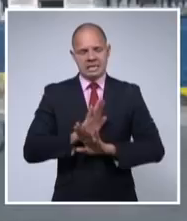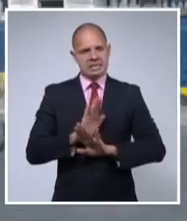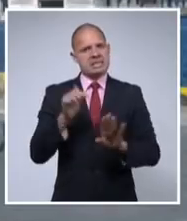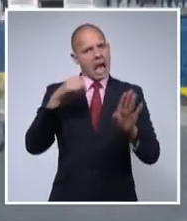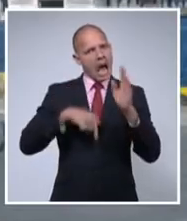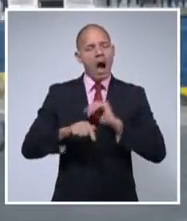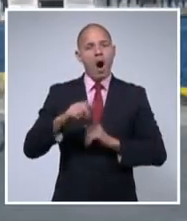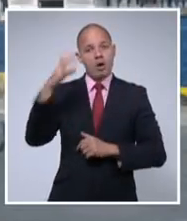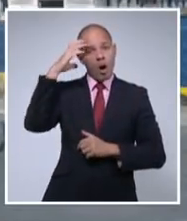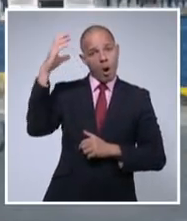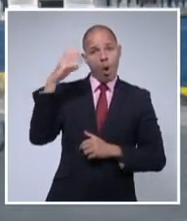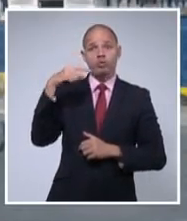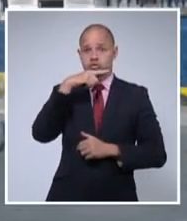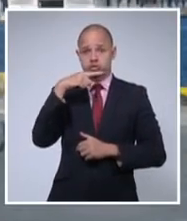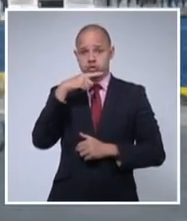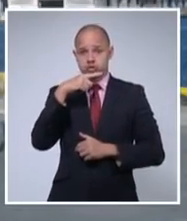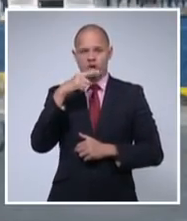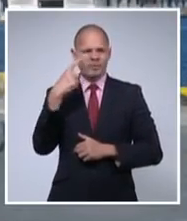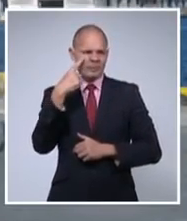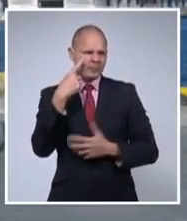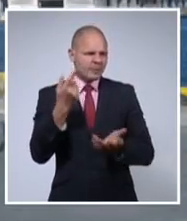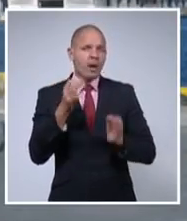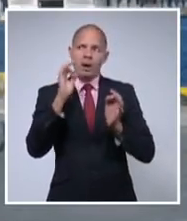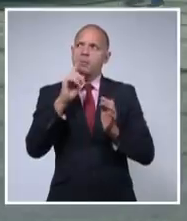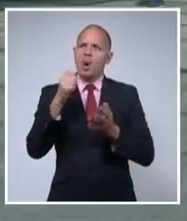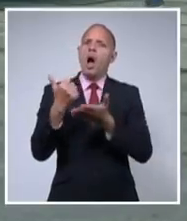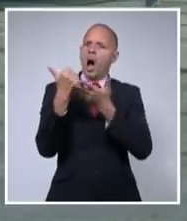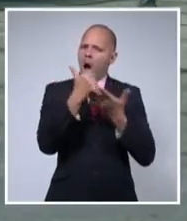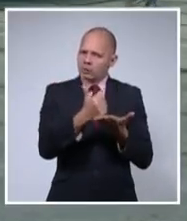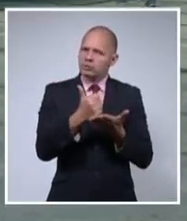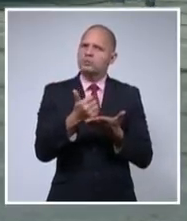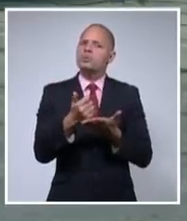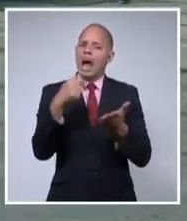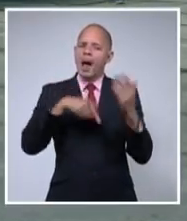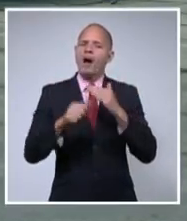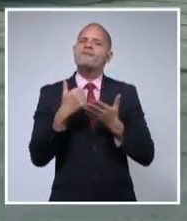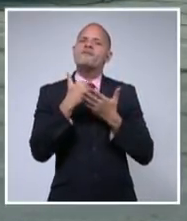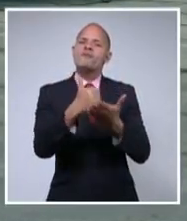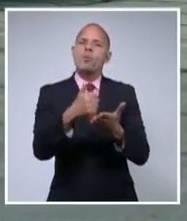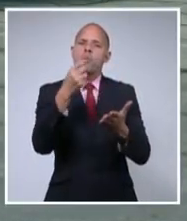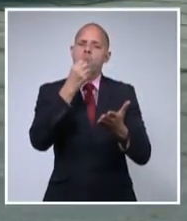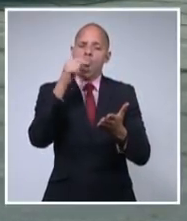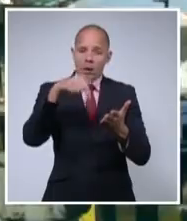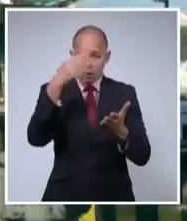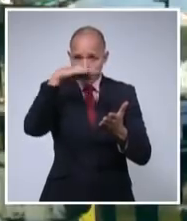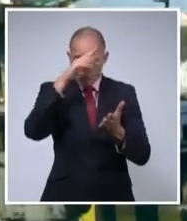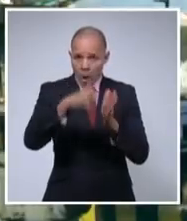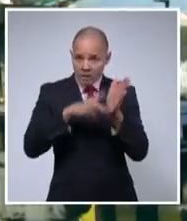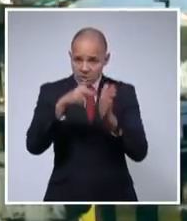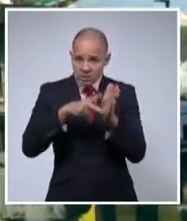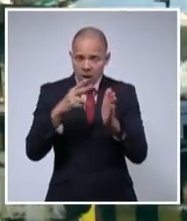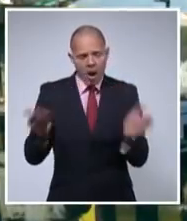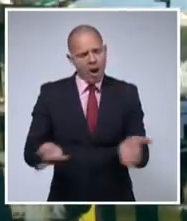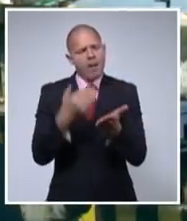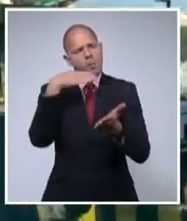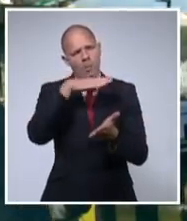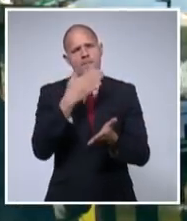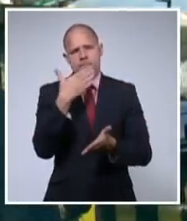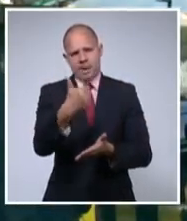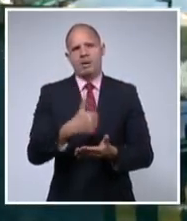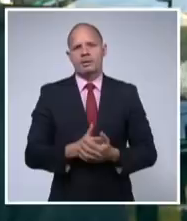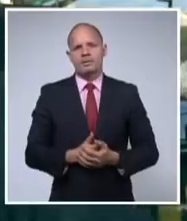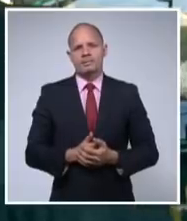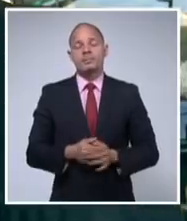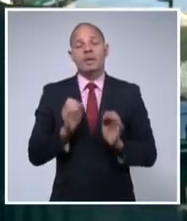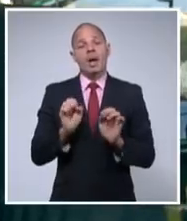entrega reafirman la decisión de contribuir a la modernización del ferrocarril cubano. Sinara está muy